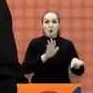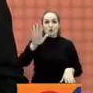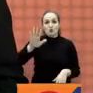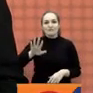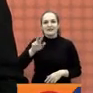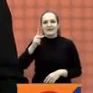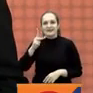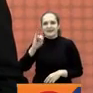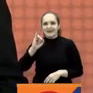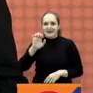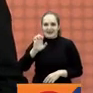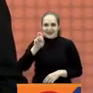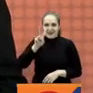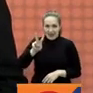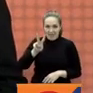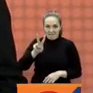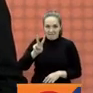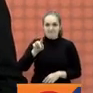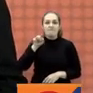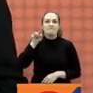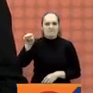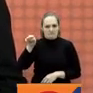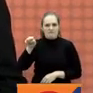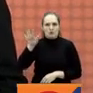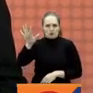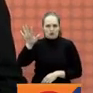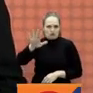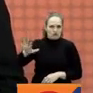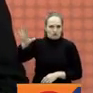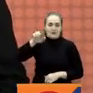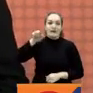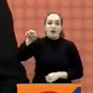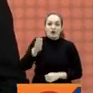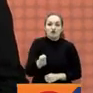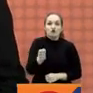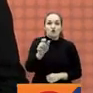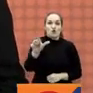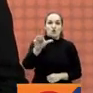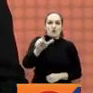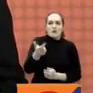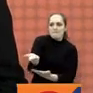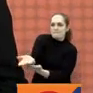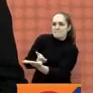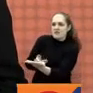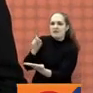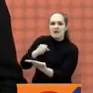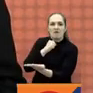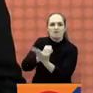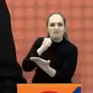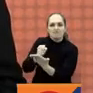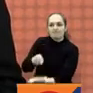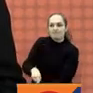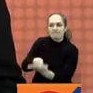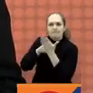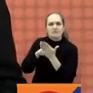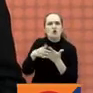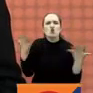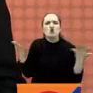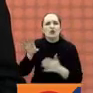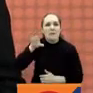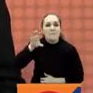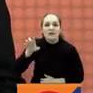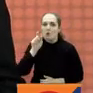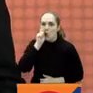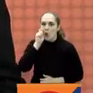presentar certificados de vacunas para entrar a sitios públicos a partir del lunes, pero a la par de la decisión del gobierno ucraniano sale a la luz